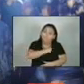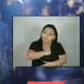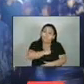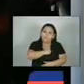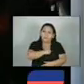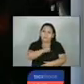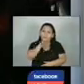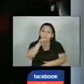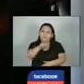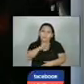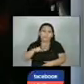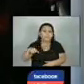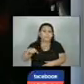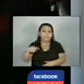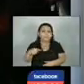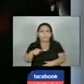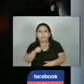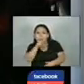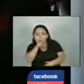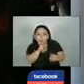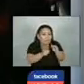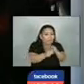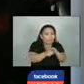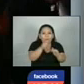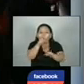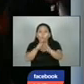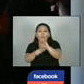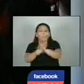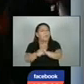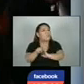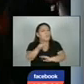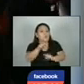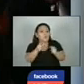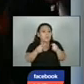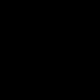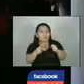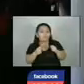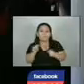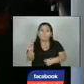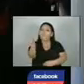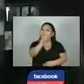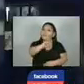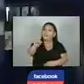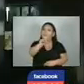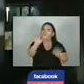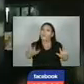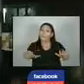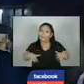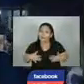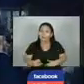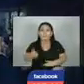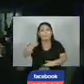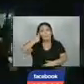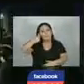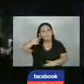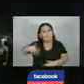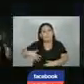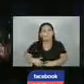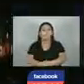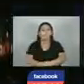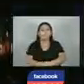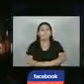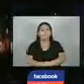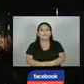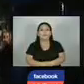viajar de manera ilegal a los Estados Unidos no lo haga porque es altamente peligroso Ernesto